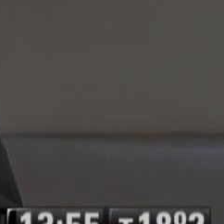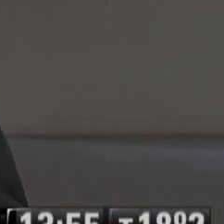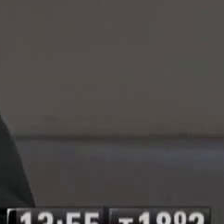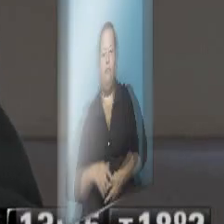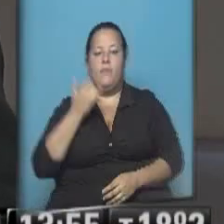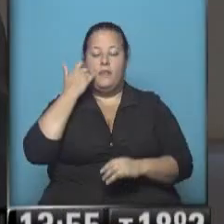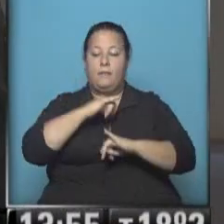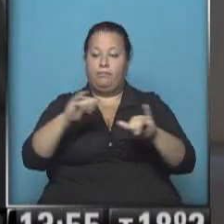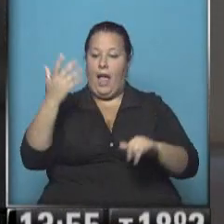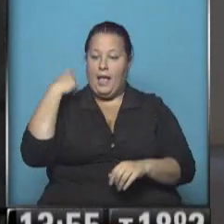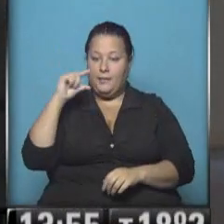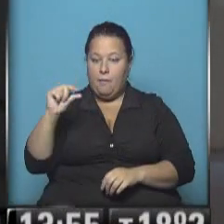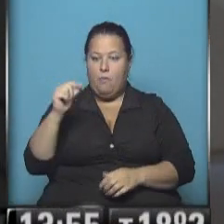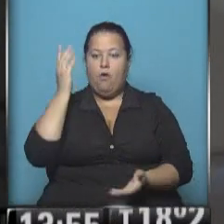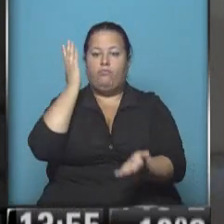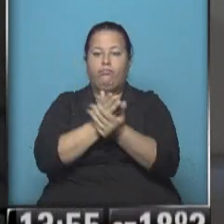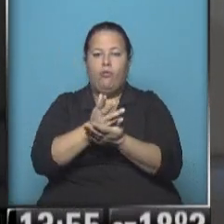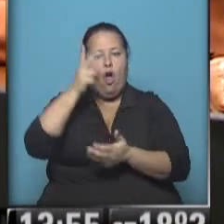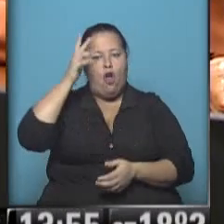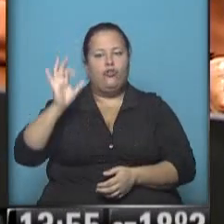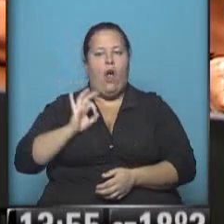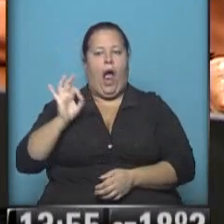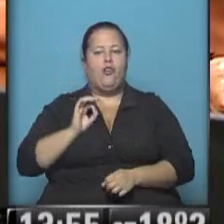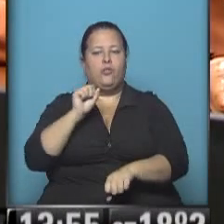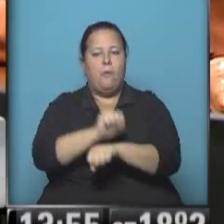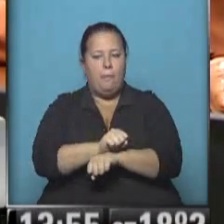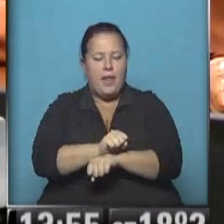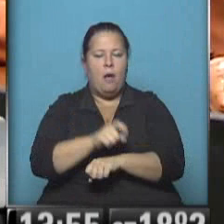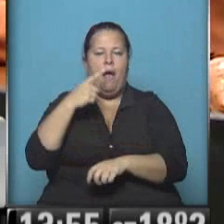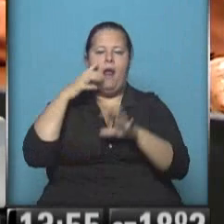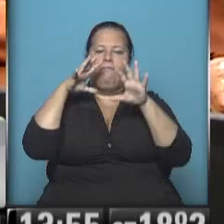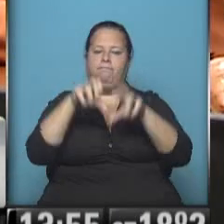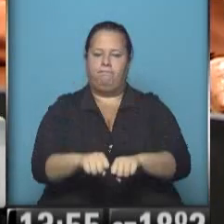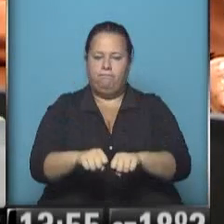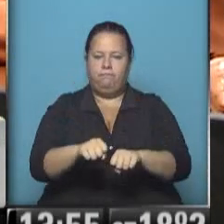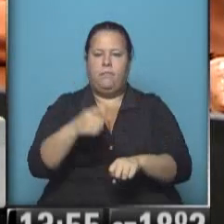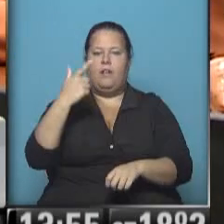se conoció hace instantes la sentencia 8 años de prisión para el